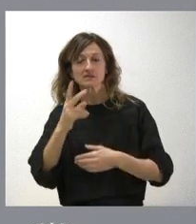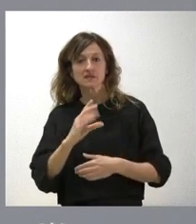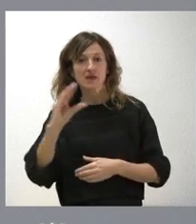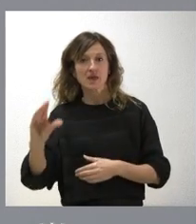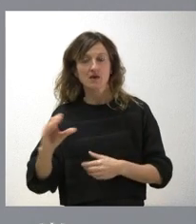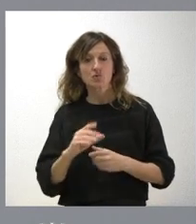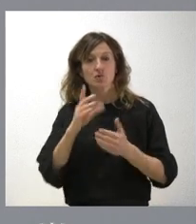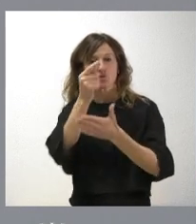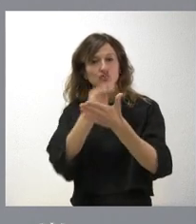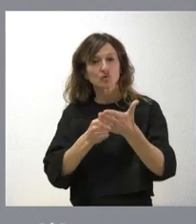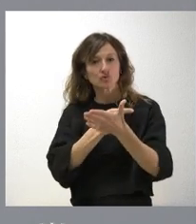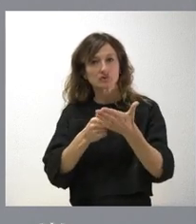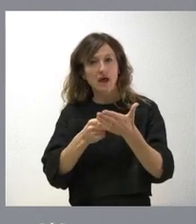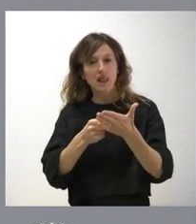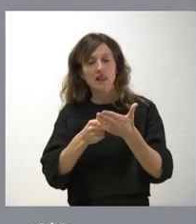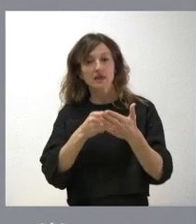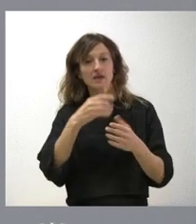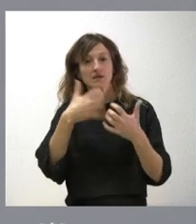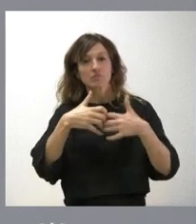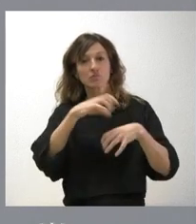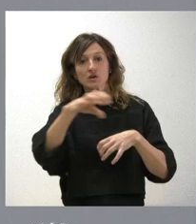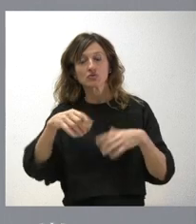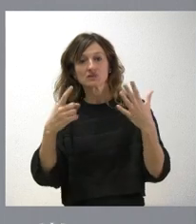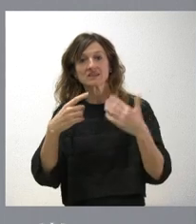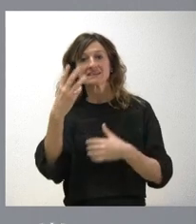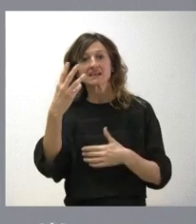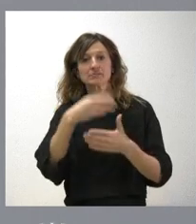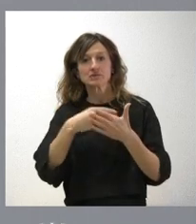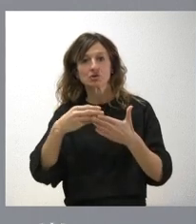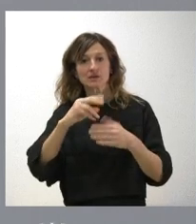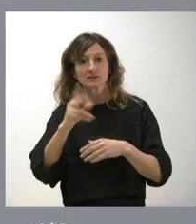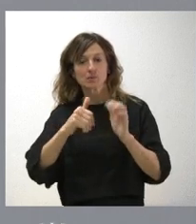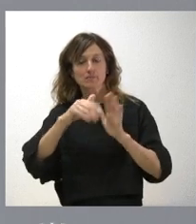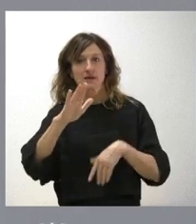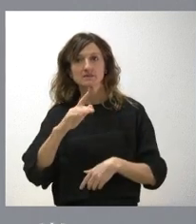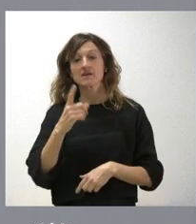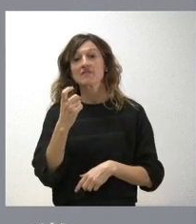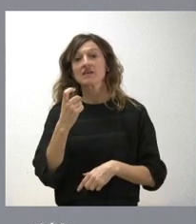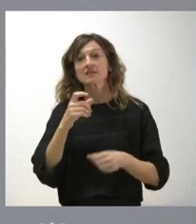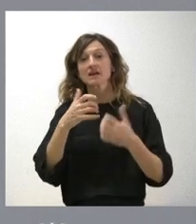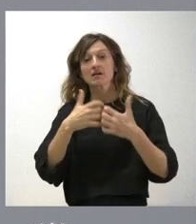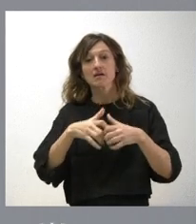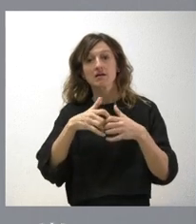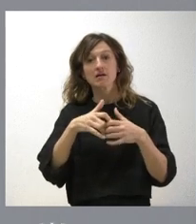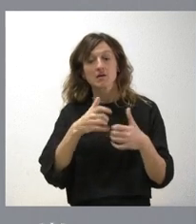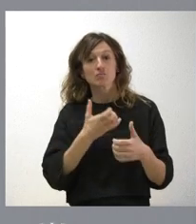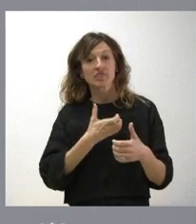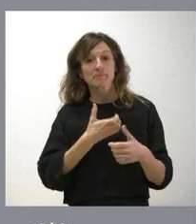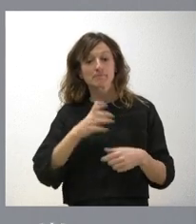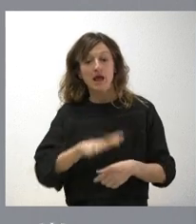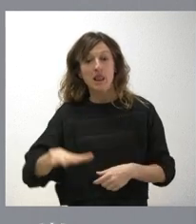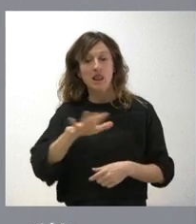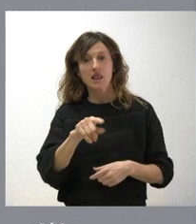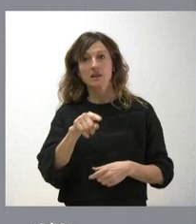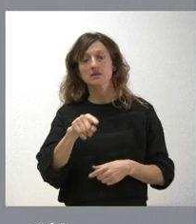actuación de estas seis polígono son más de 3 millones de euros y luego queda este polígono de ámbito municipal en donde lógicamente